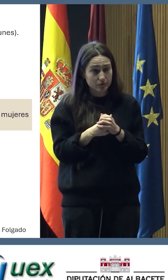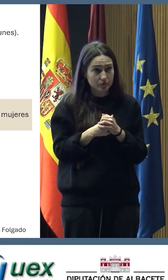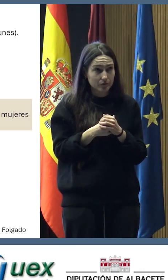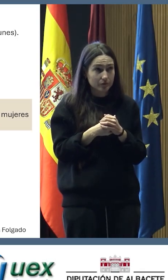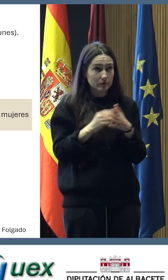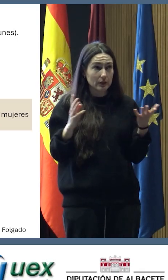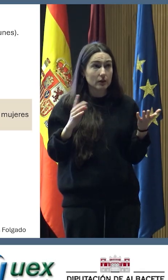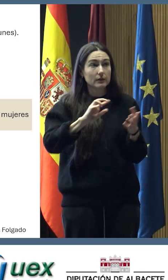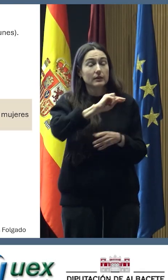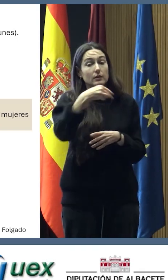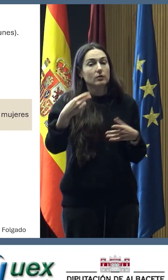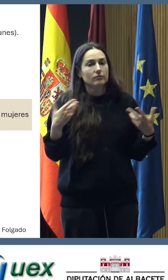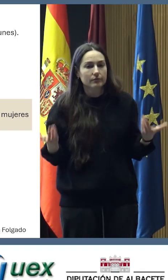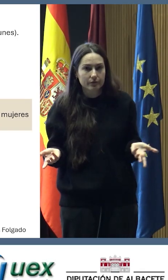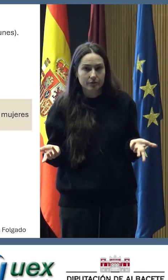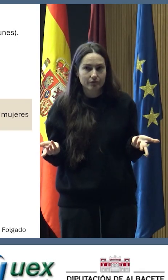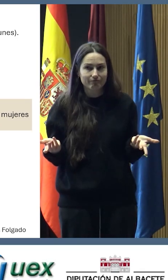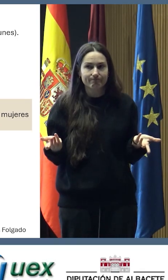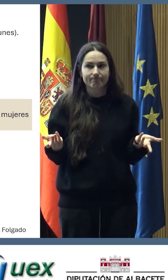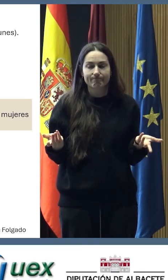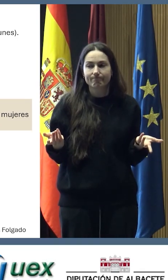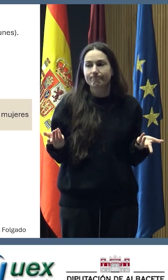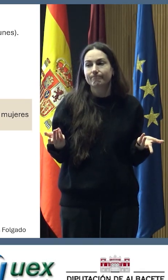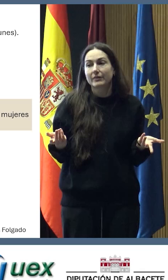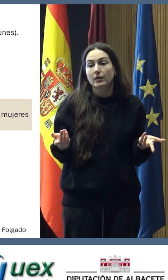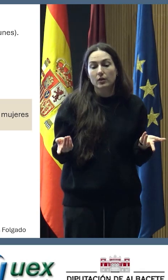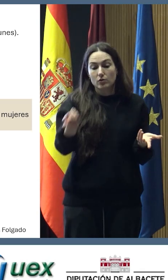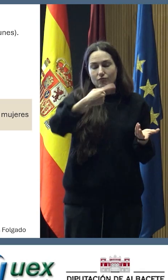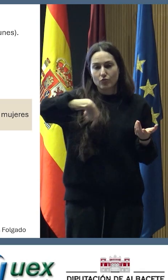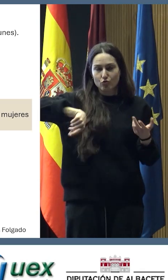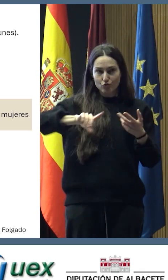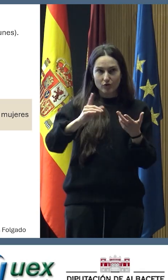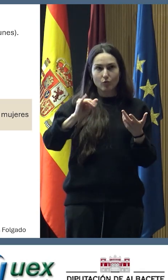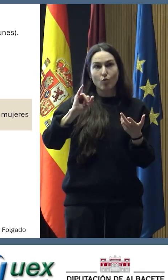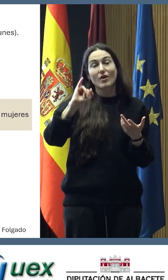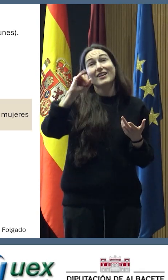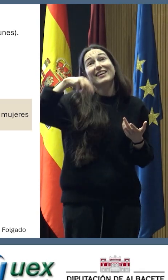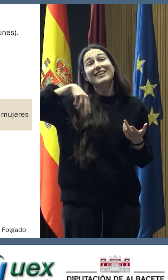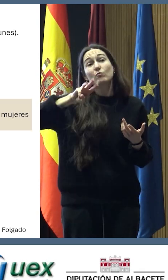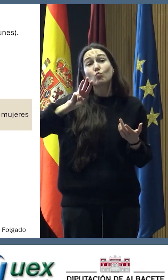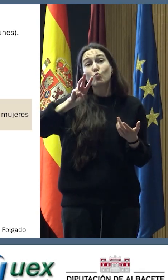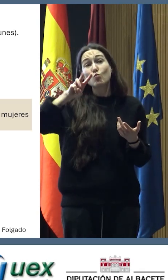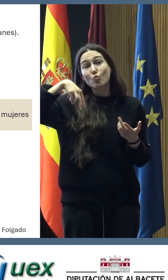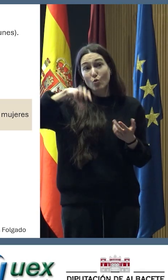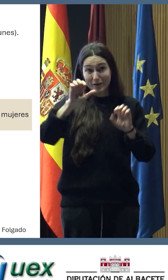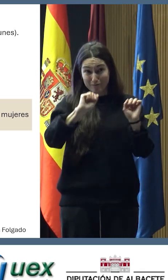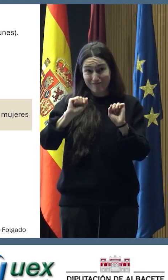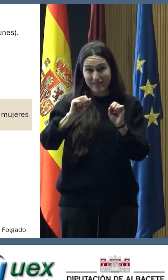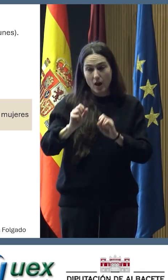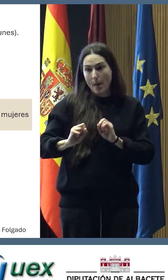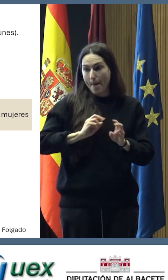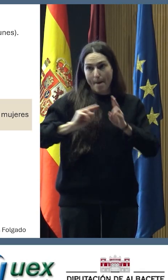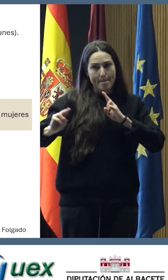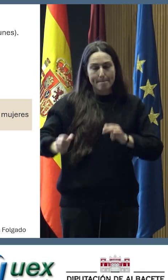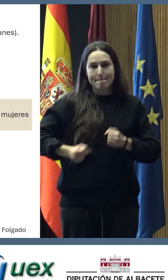si tenemos una mayor respuesta inmunitaria, pues tenemos mayor tasa